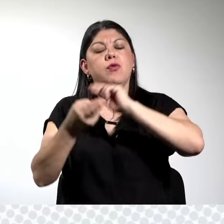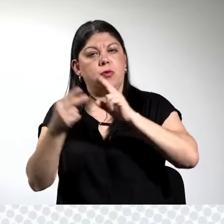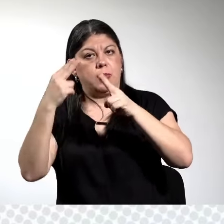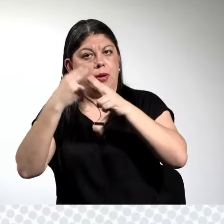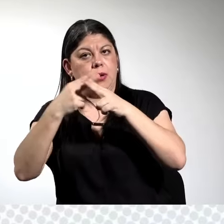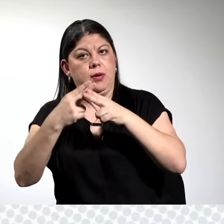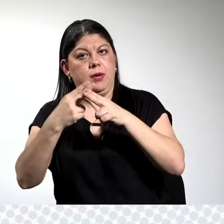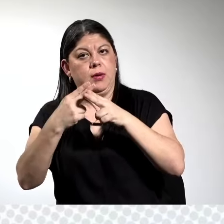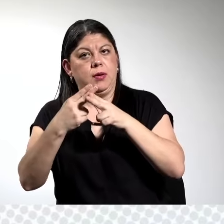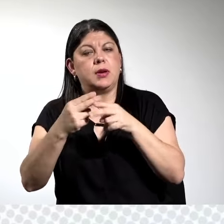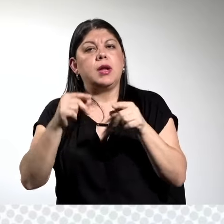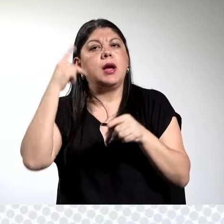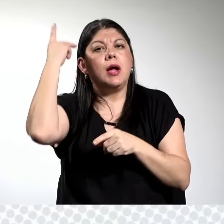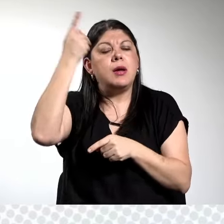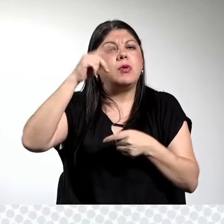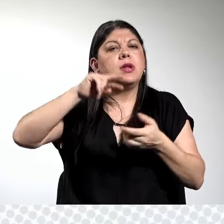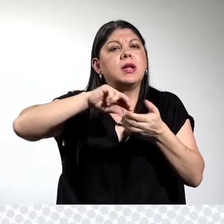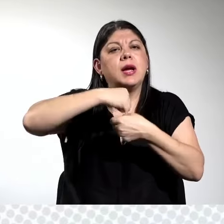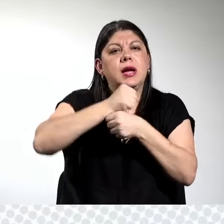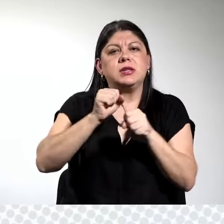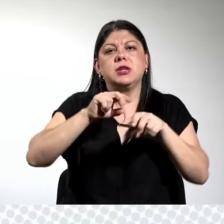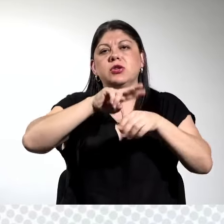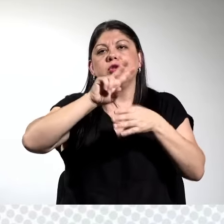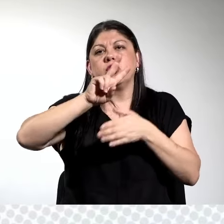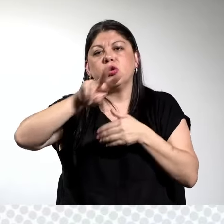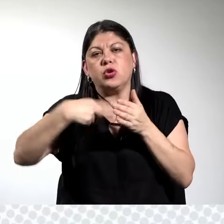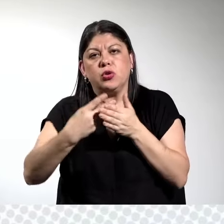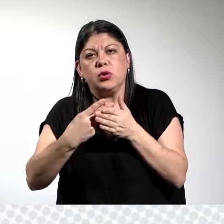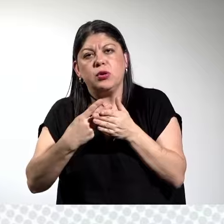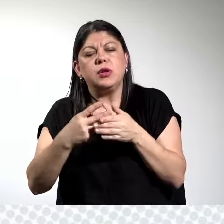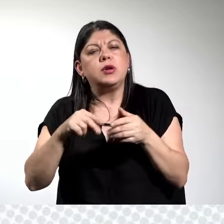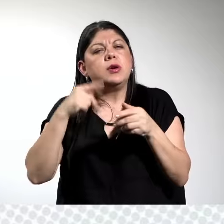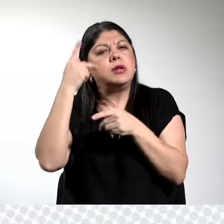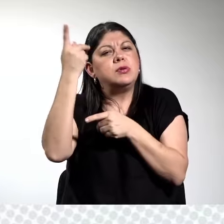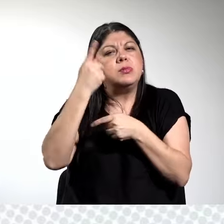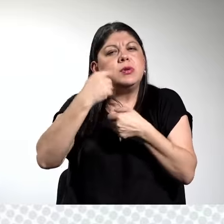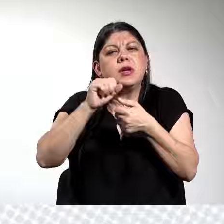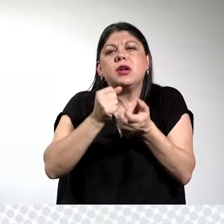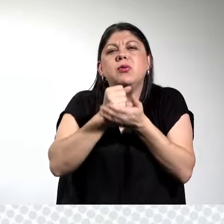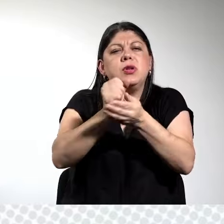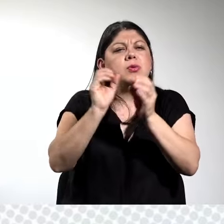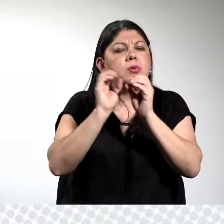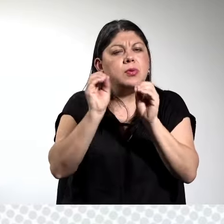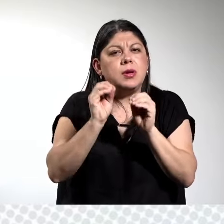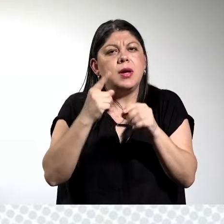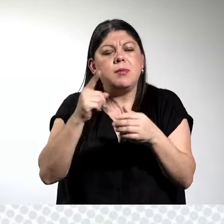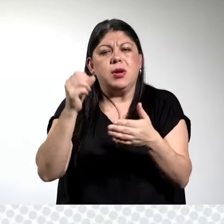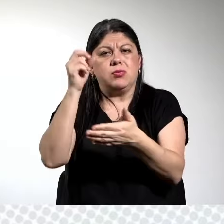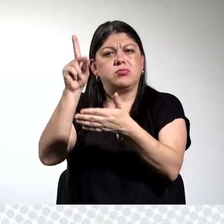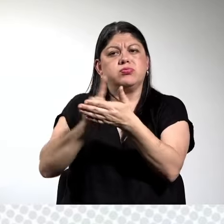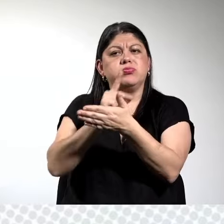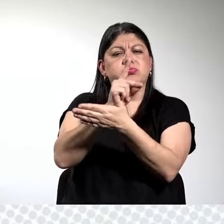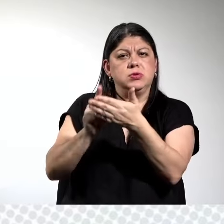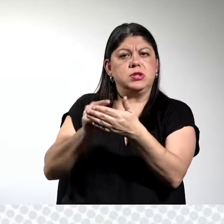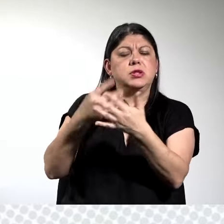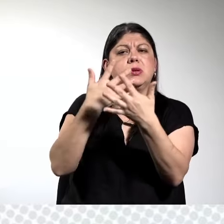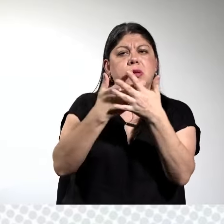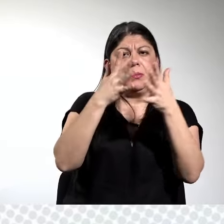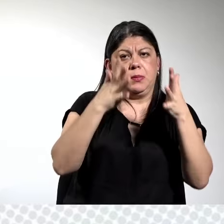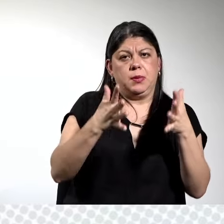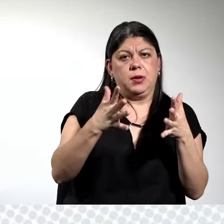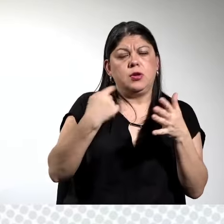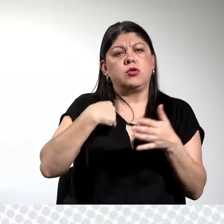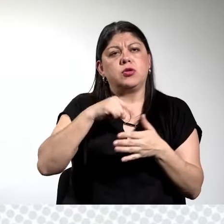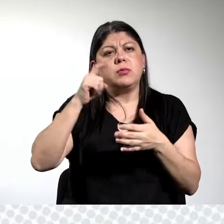la política que tenemos es todo lo contrario. Es una política completamente punitiva que no ayuda en absolutamente nada y que lo que hace es satanizar a esta población. Creemos que tiene que